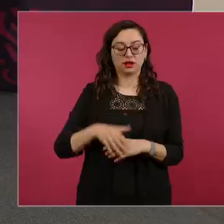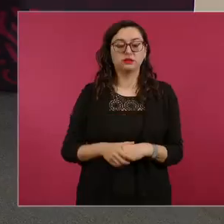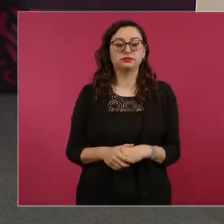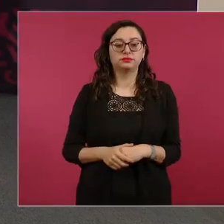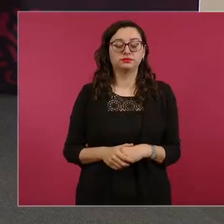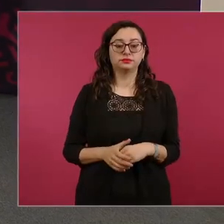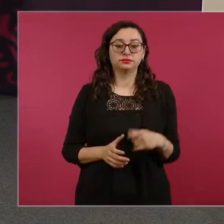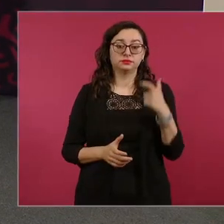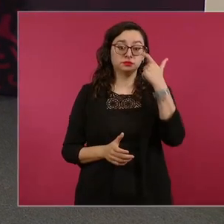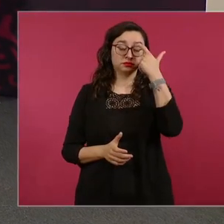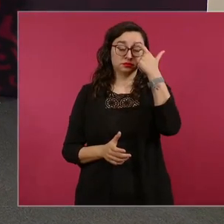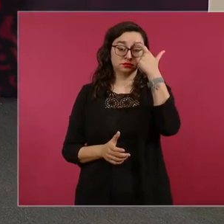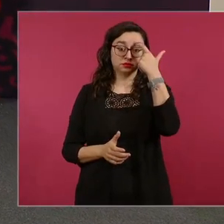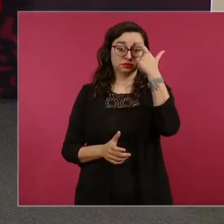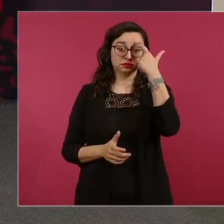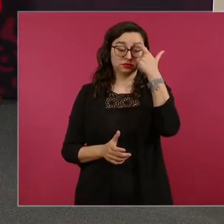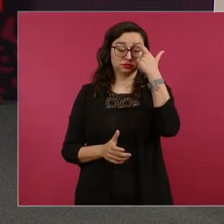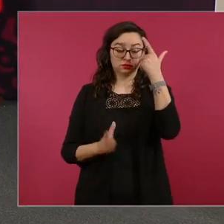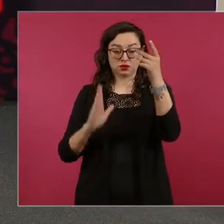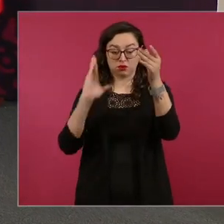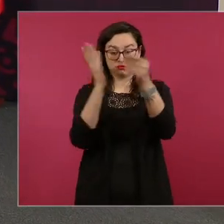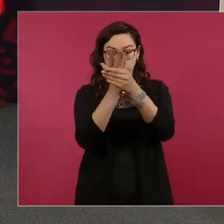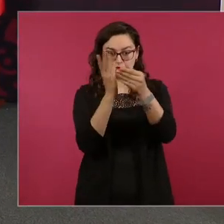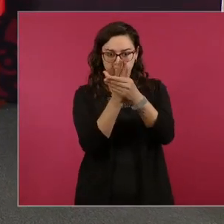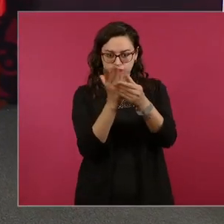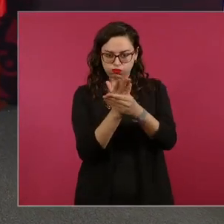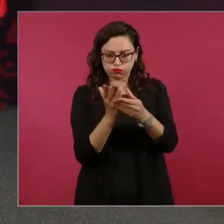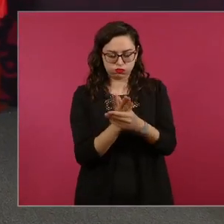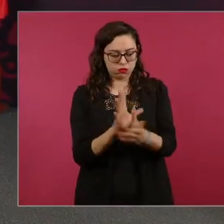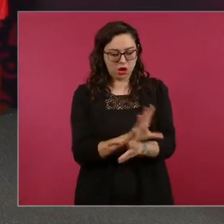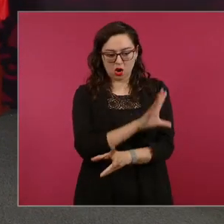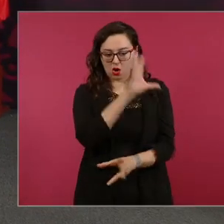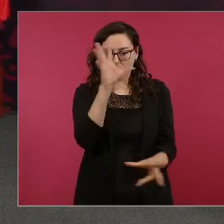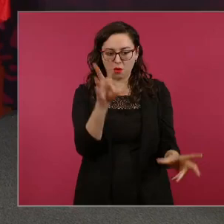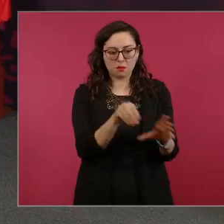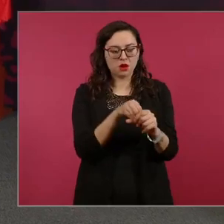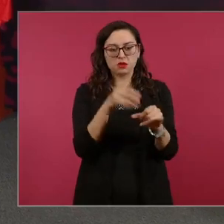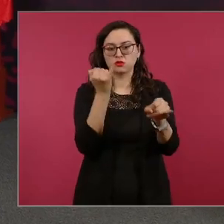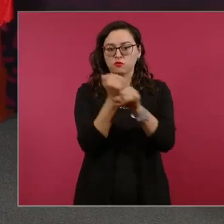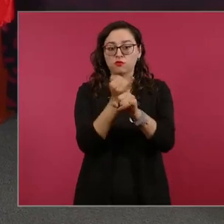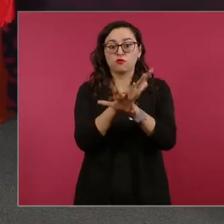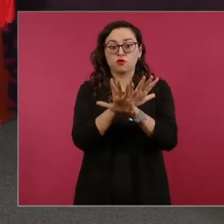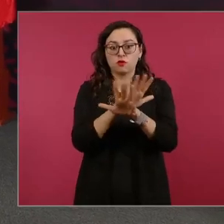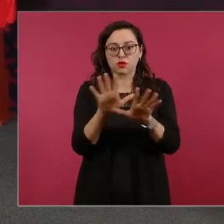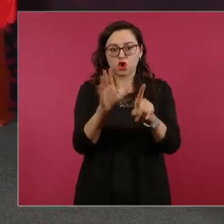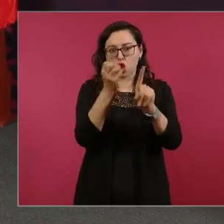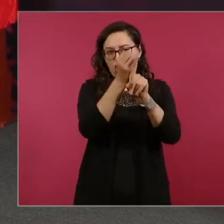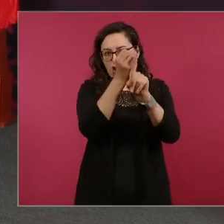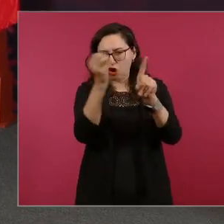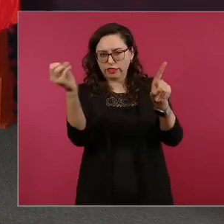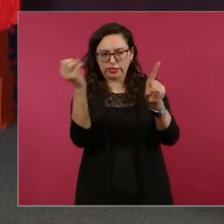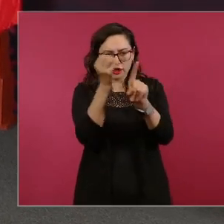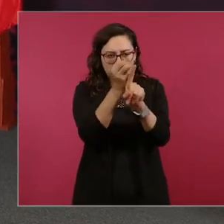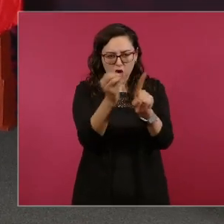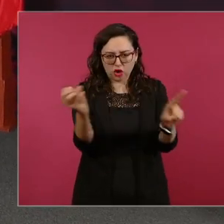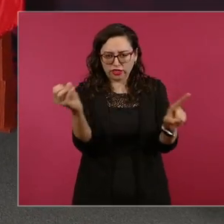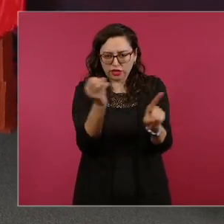y juicios lo más ordenado posible